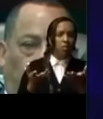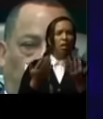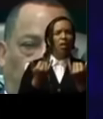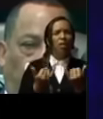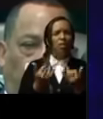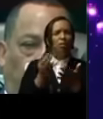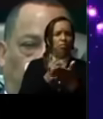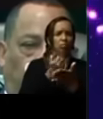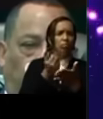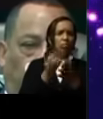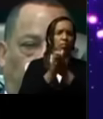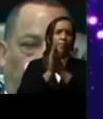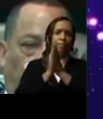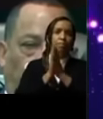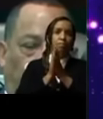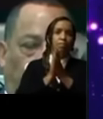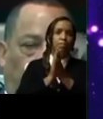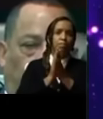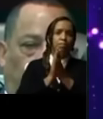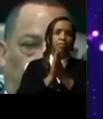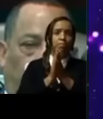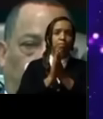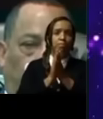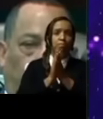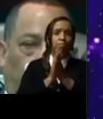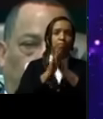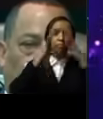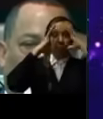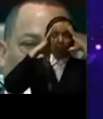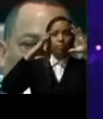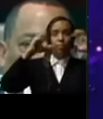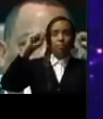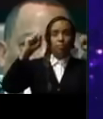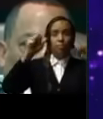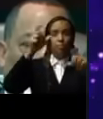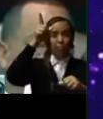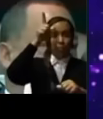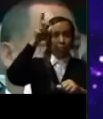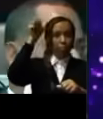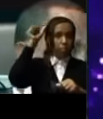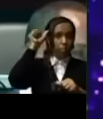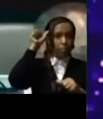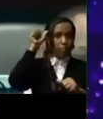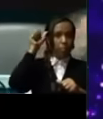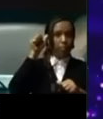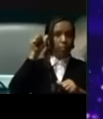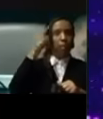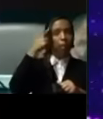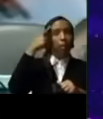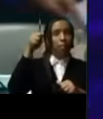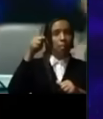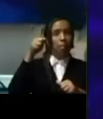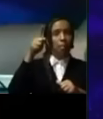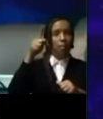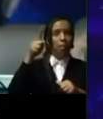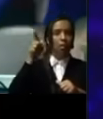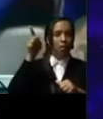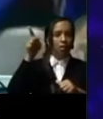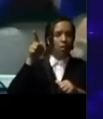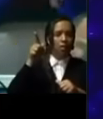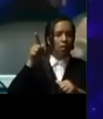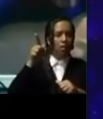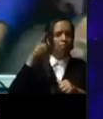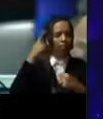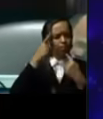presidente Luis Rodolfo abinader corona para que disponga de los recursos en este mismo